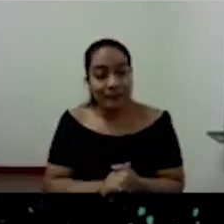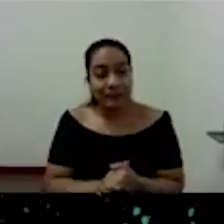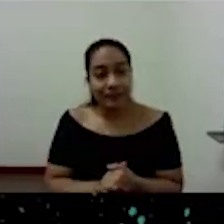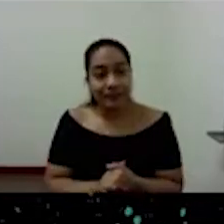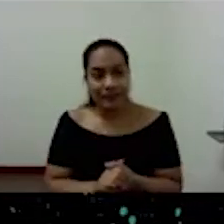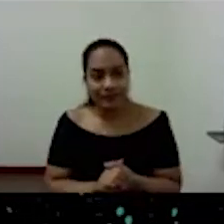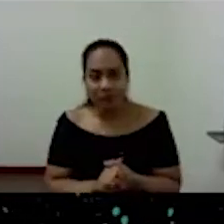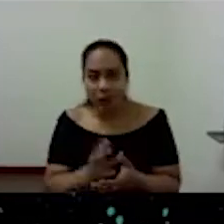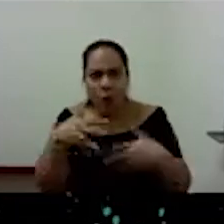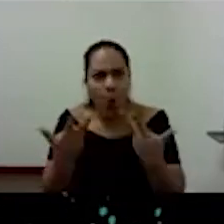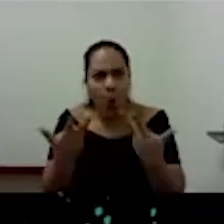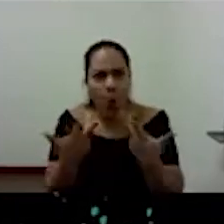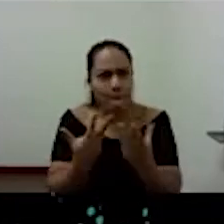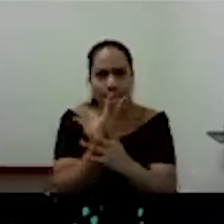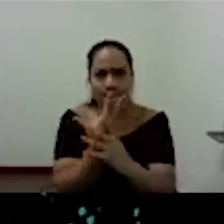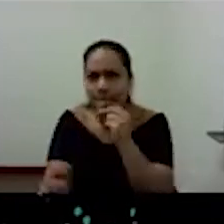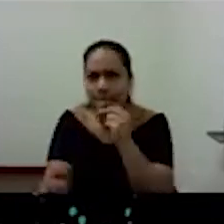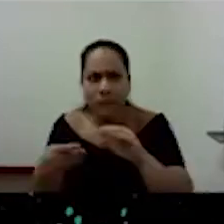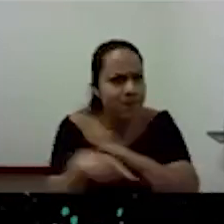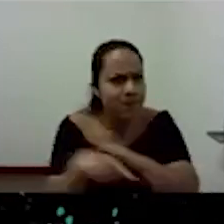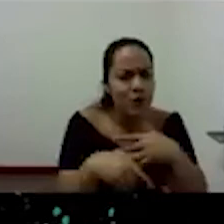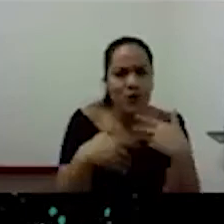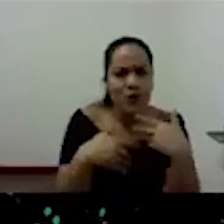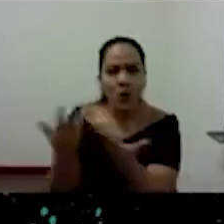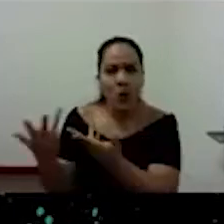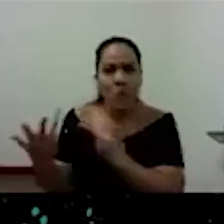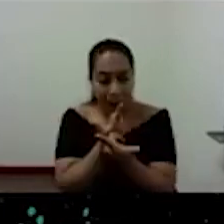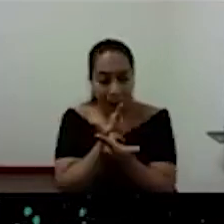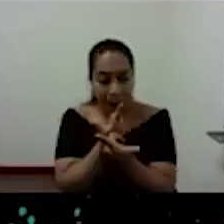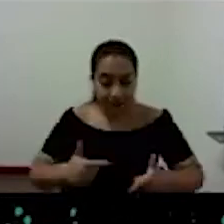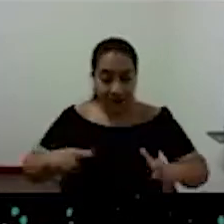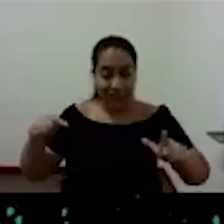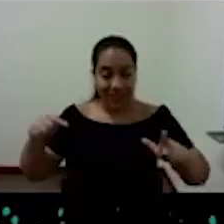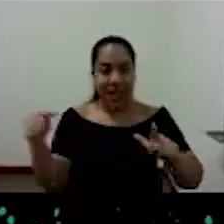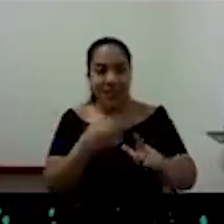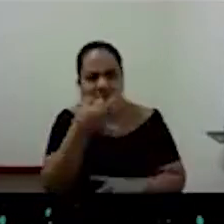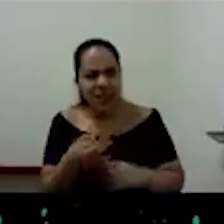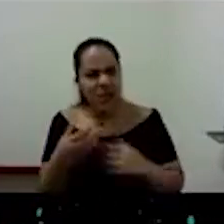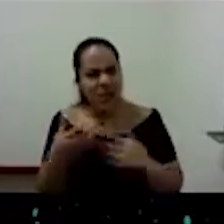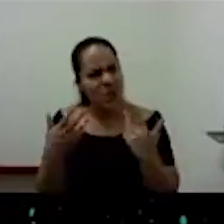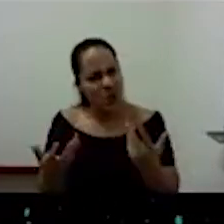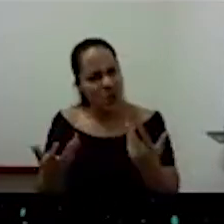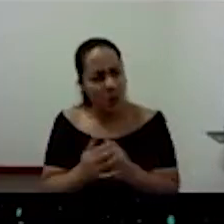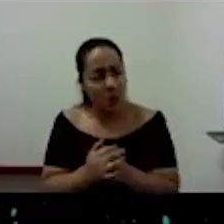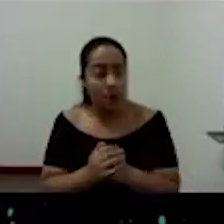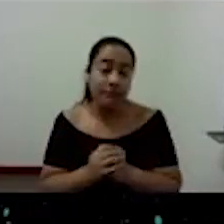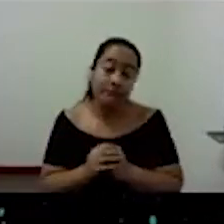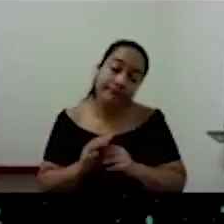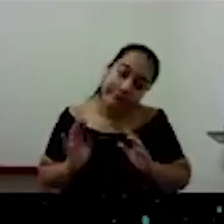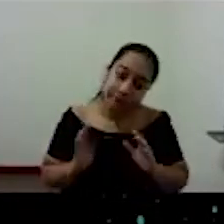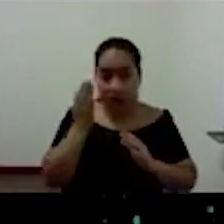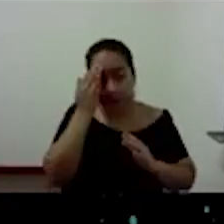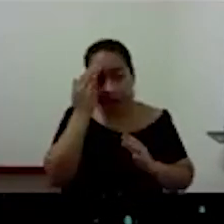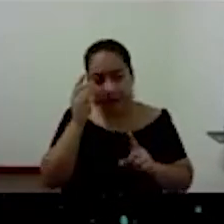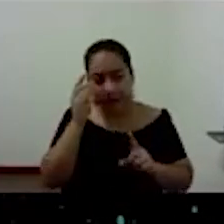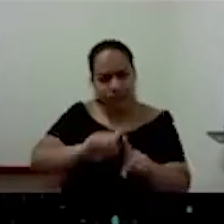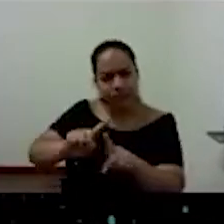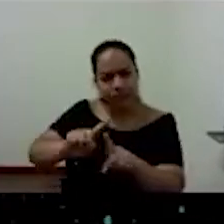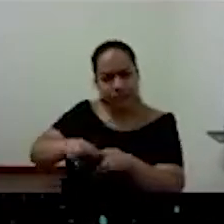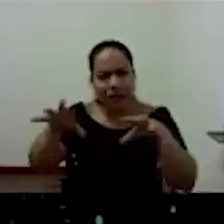única salida verdaderamente de libertad, pues a pesar de que hay otros movimientos